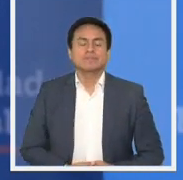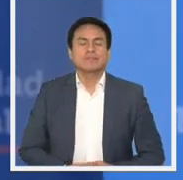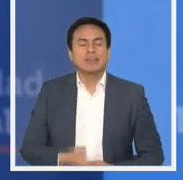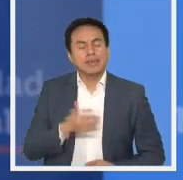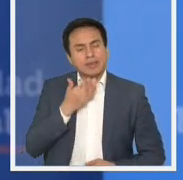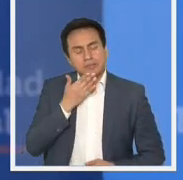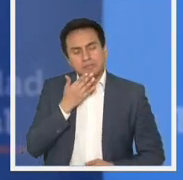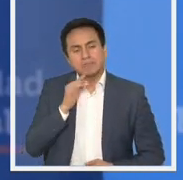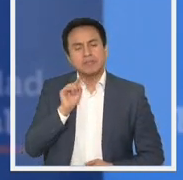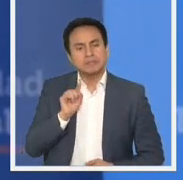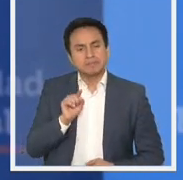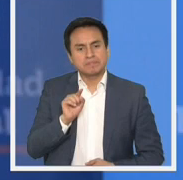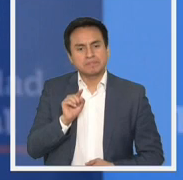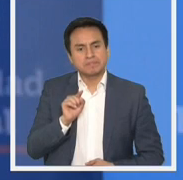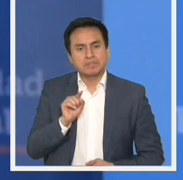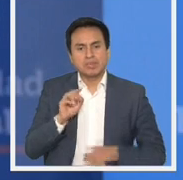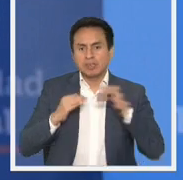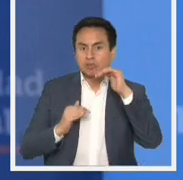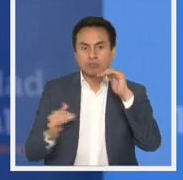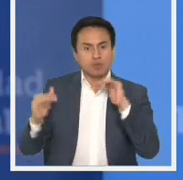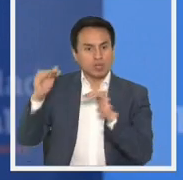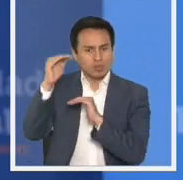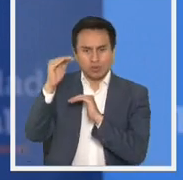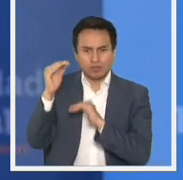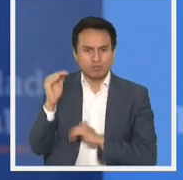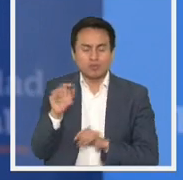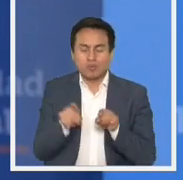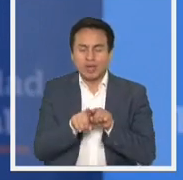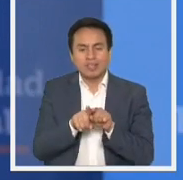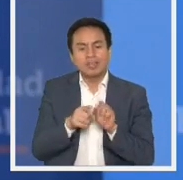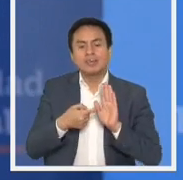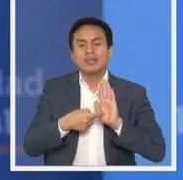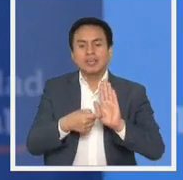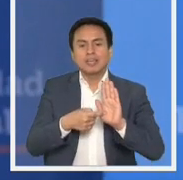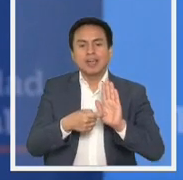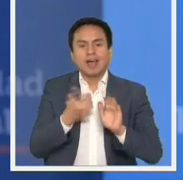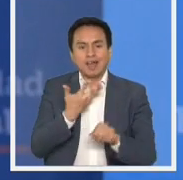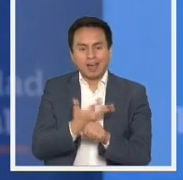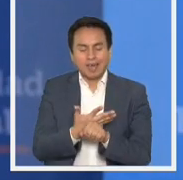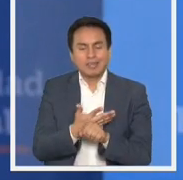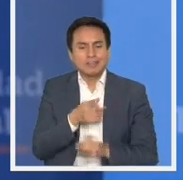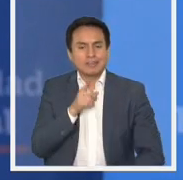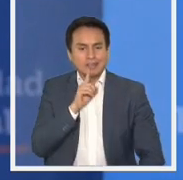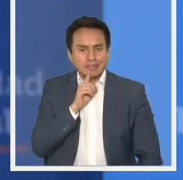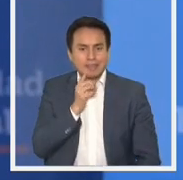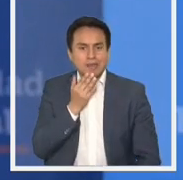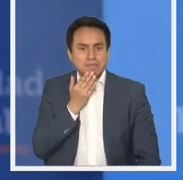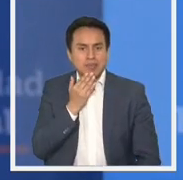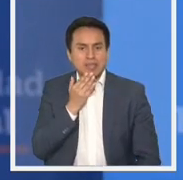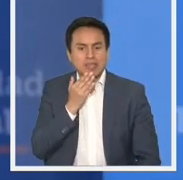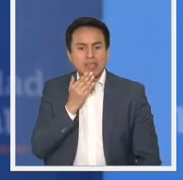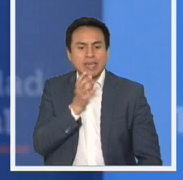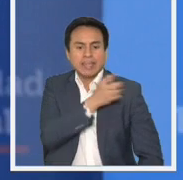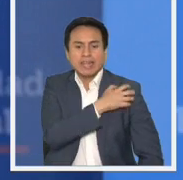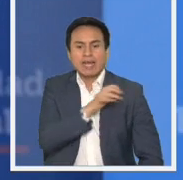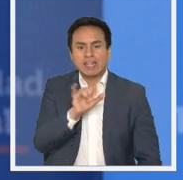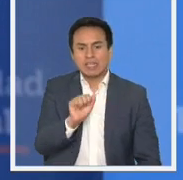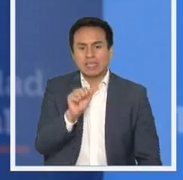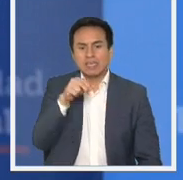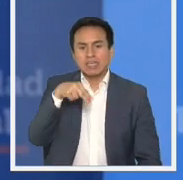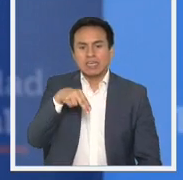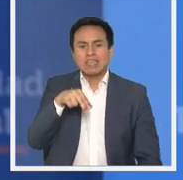y por sobre todo y da cuenta de ello la presencia también de El general Yáñez